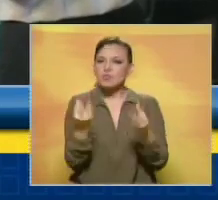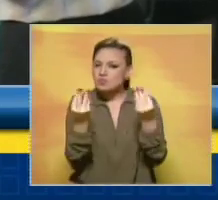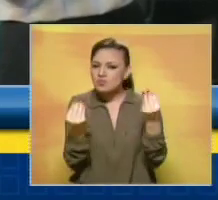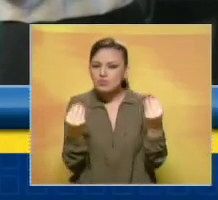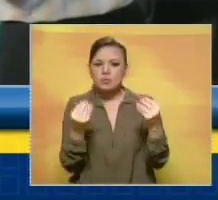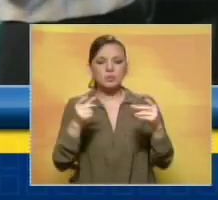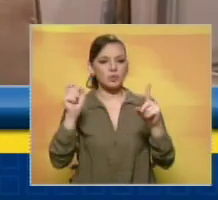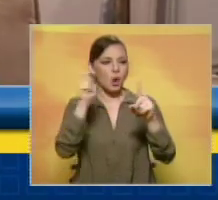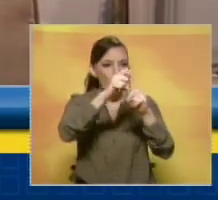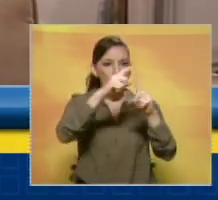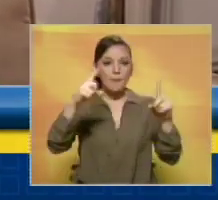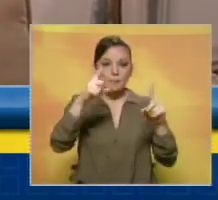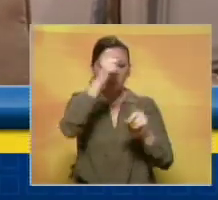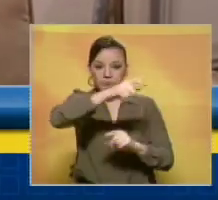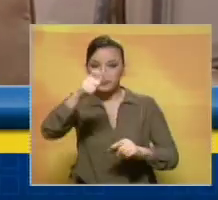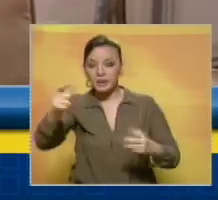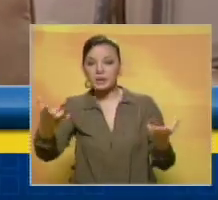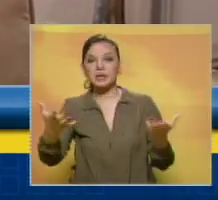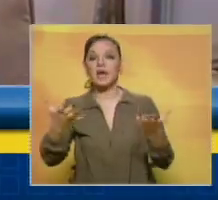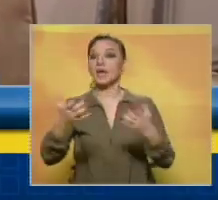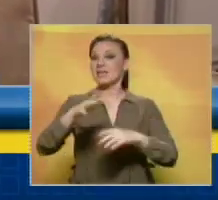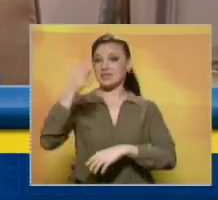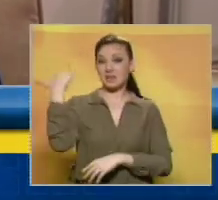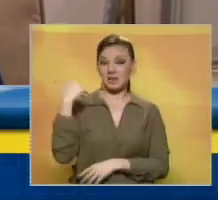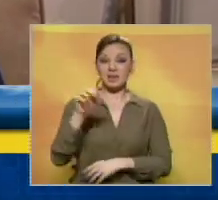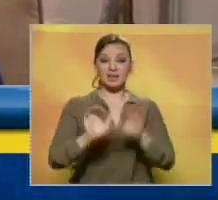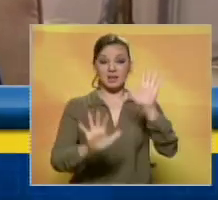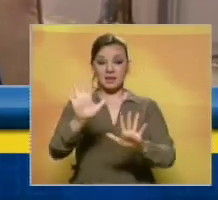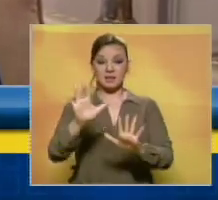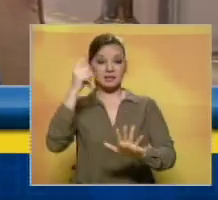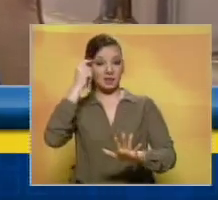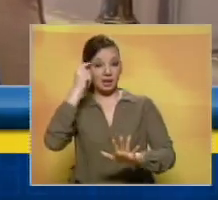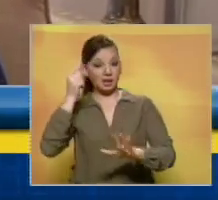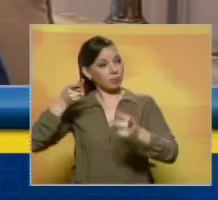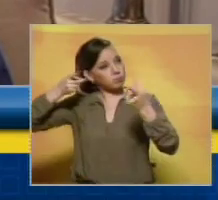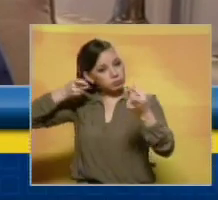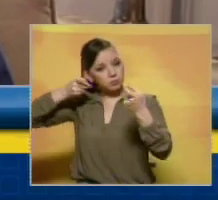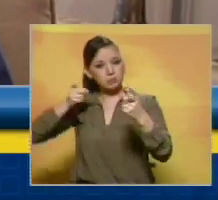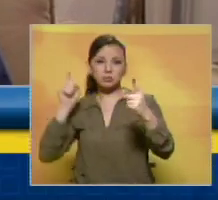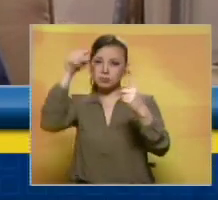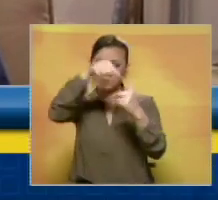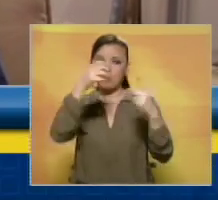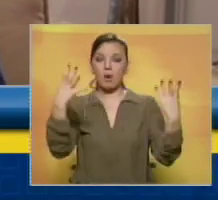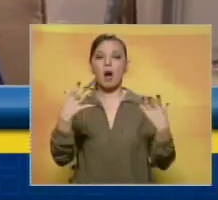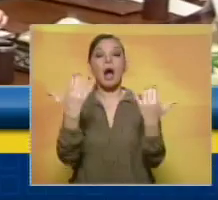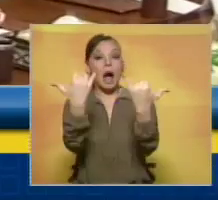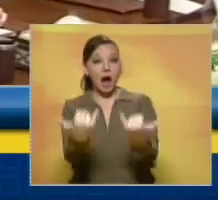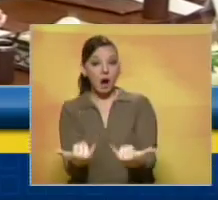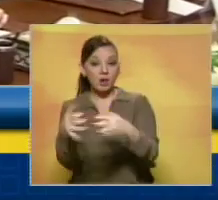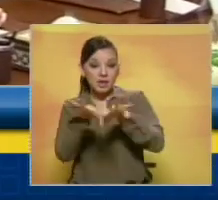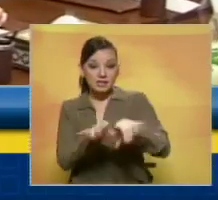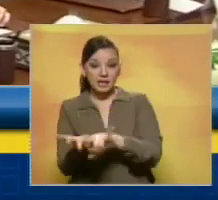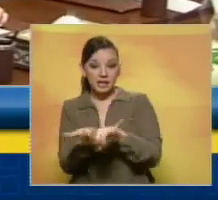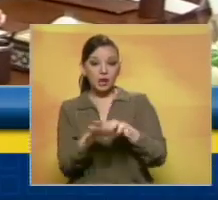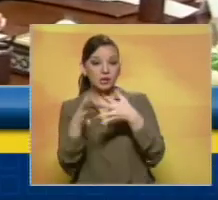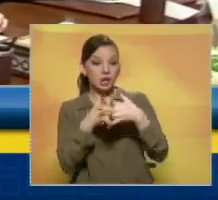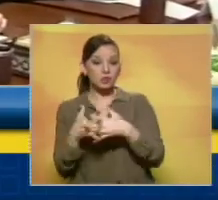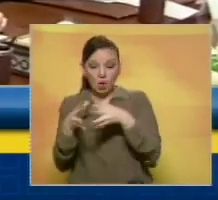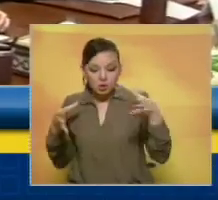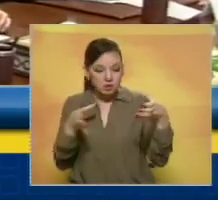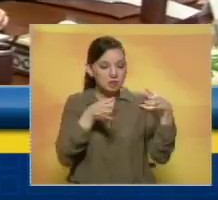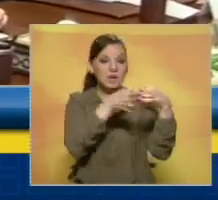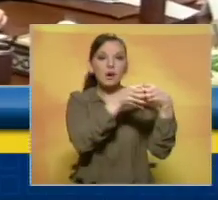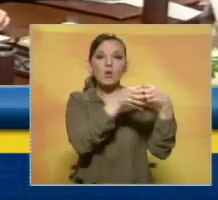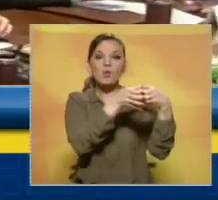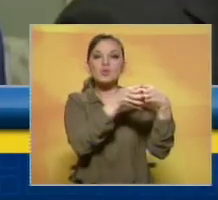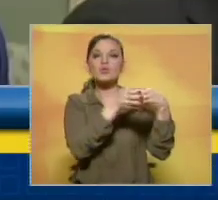israelíes resultaron heridos en los 15 días de operación militar. Este martes, el secretario de Estado de Estados Unidos, John Kerry, se reunió en Egipto